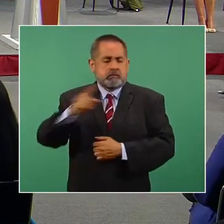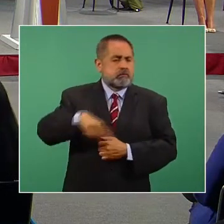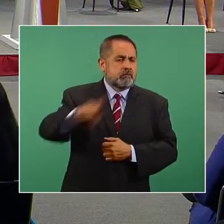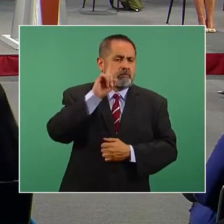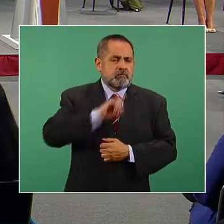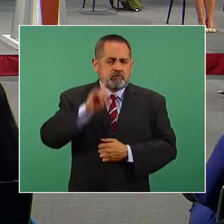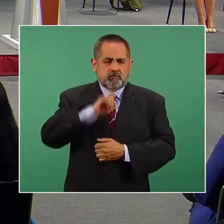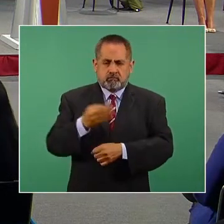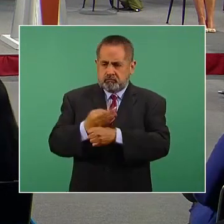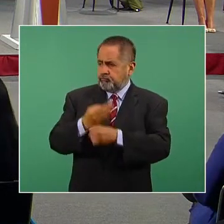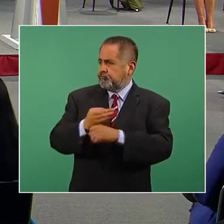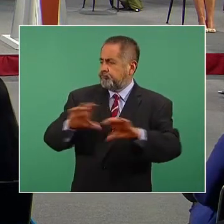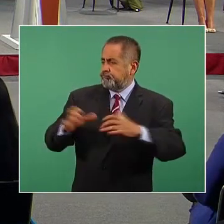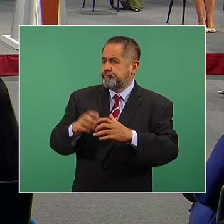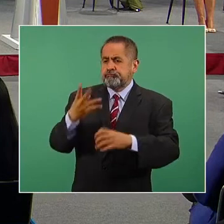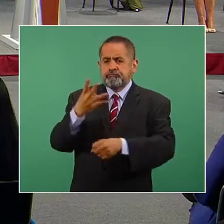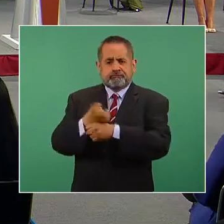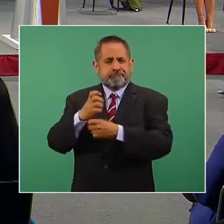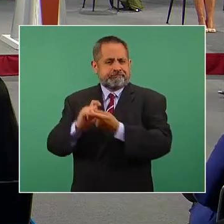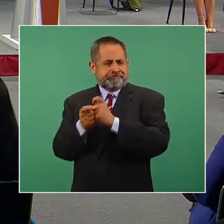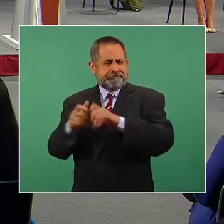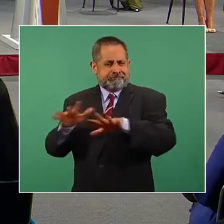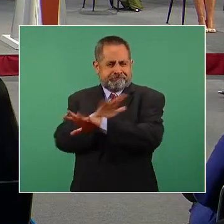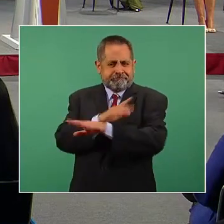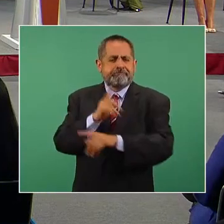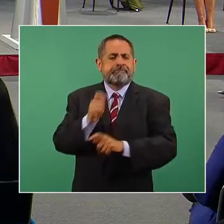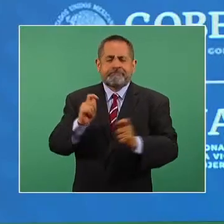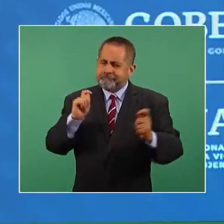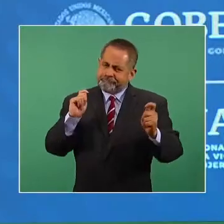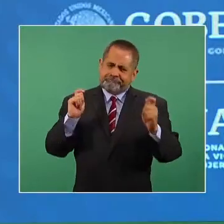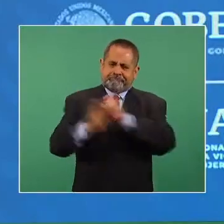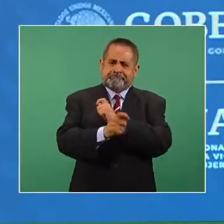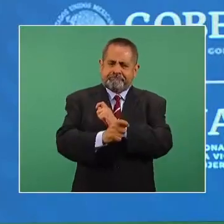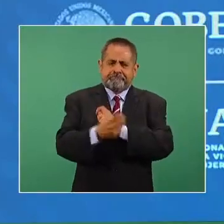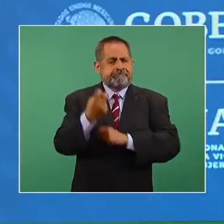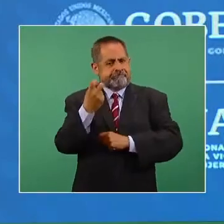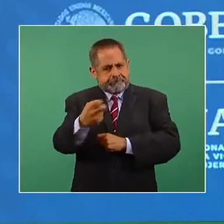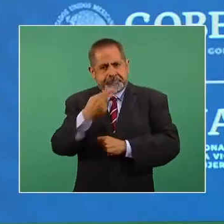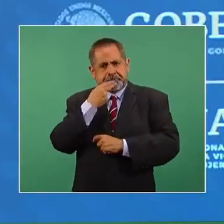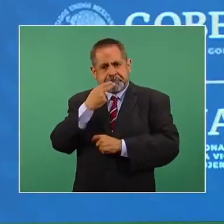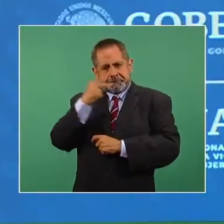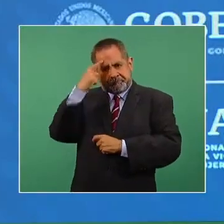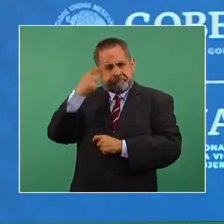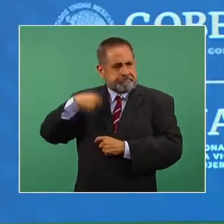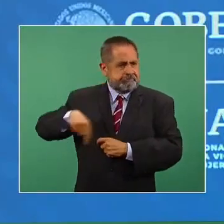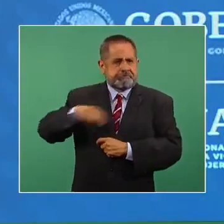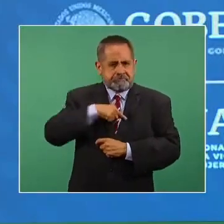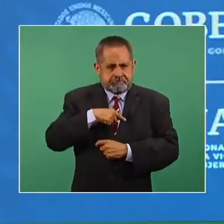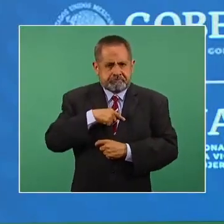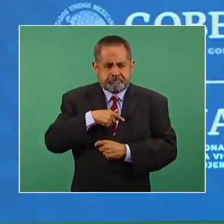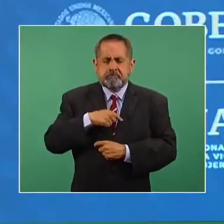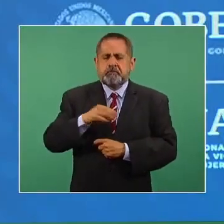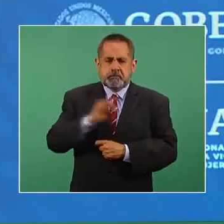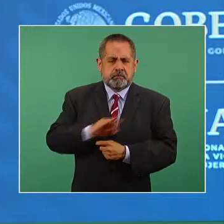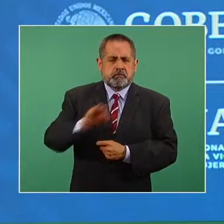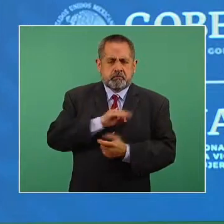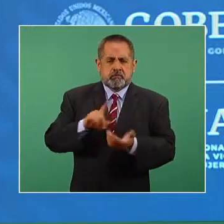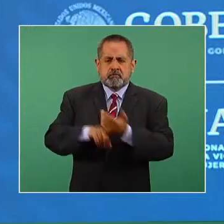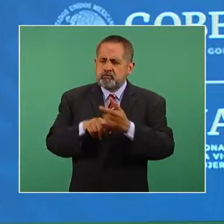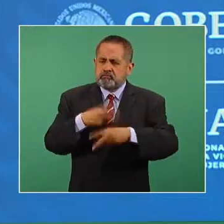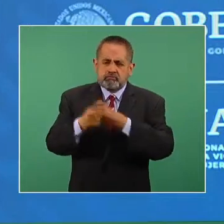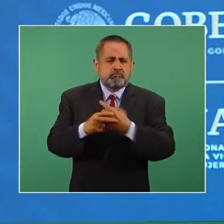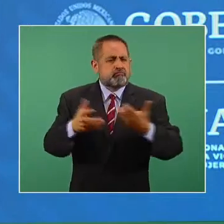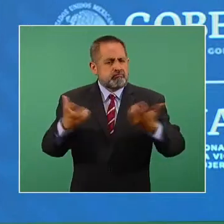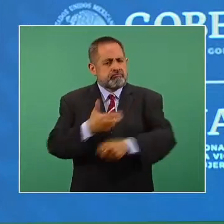Cuarta Transformación, es el cambio de régimen. Y el cambio de régimen es lo que nos va a dar precisamente la posibilidad de